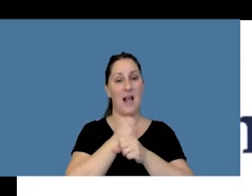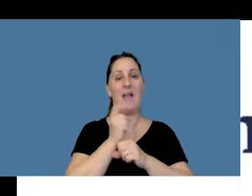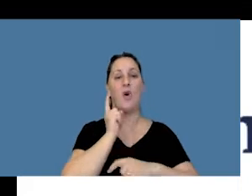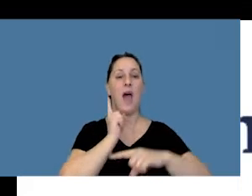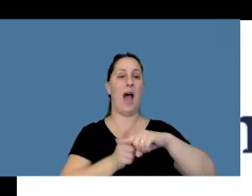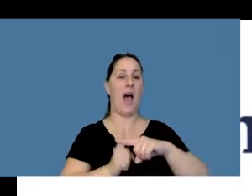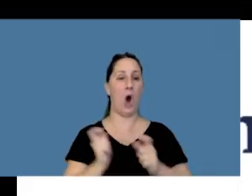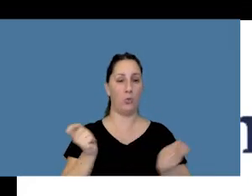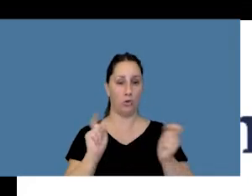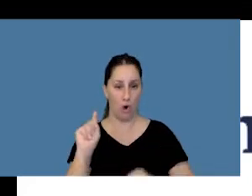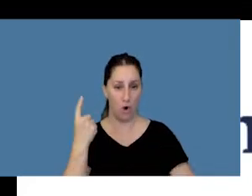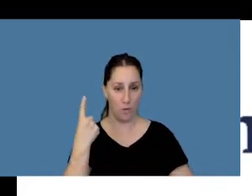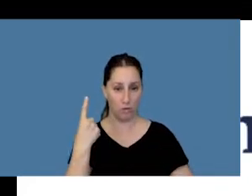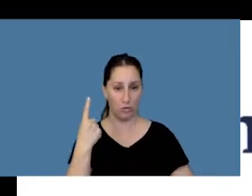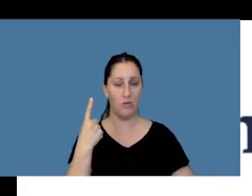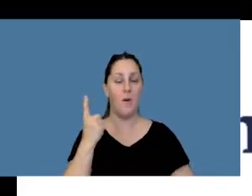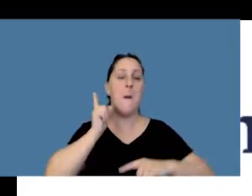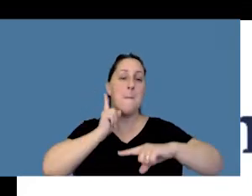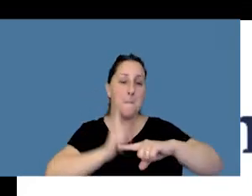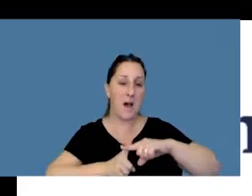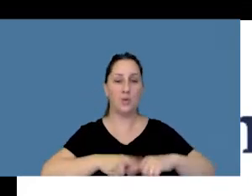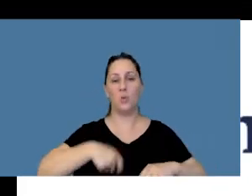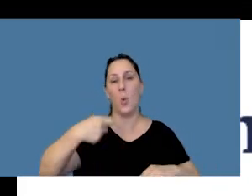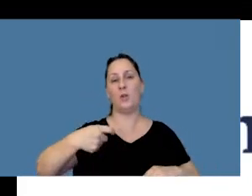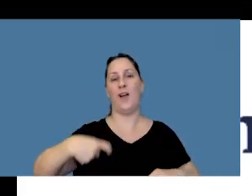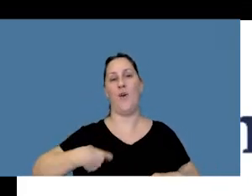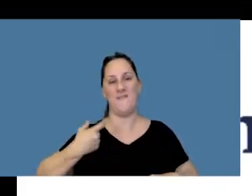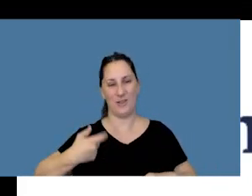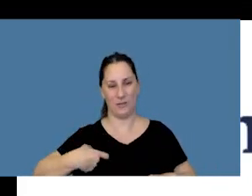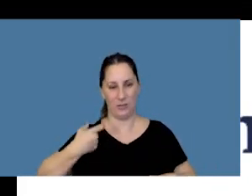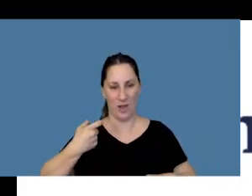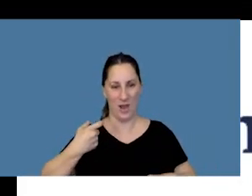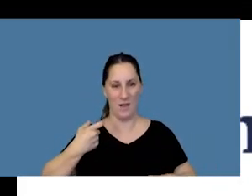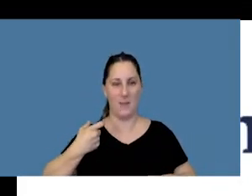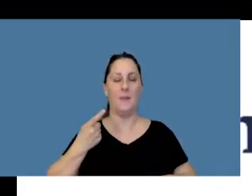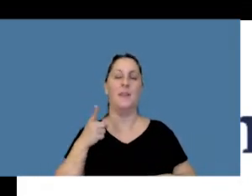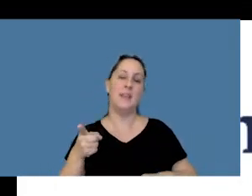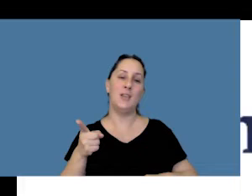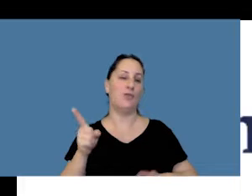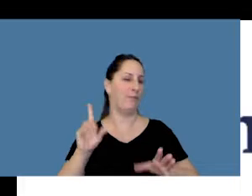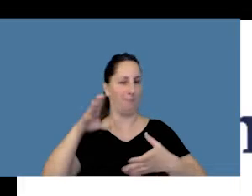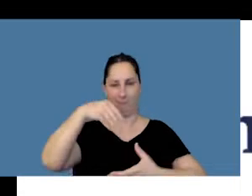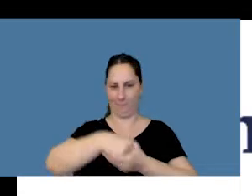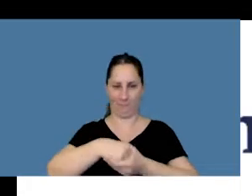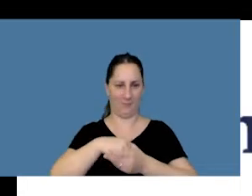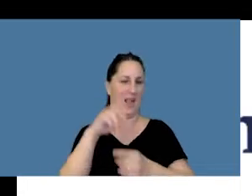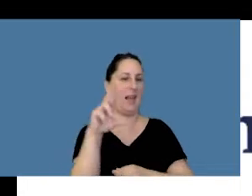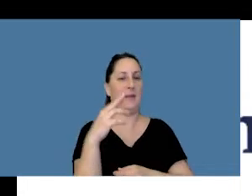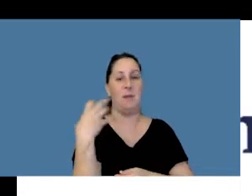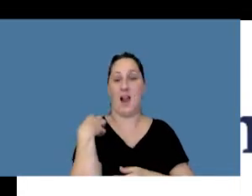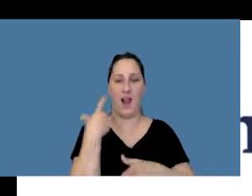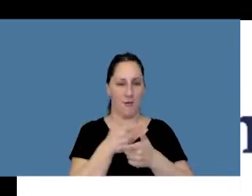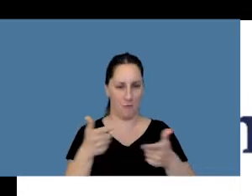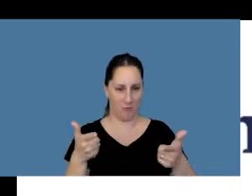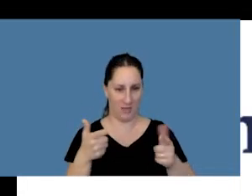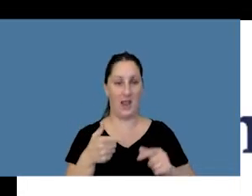autónomos, más una cuota de obra social, que esto no está contemplado en el régimen general. Es decir, que